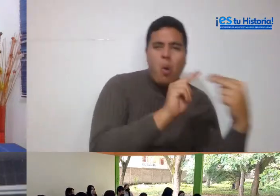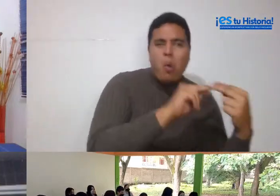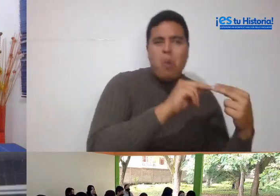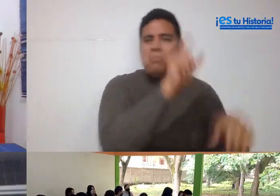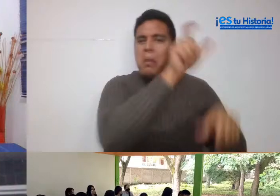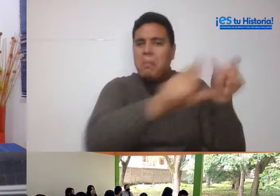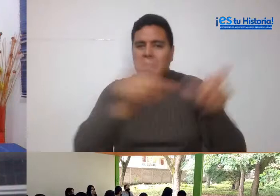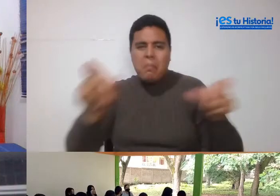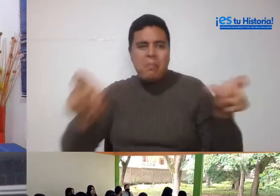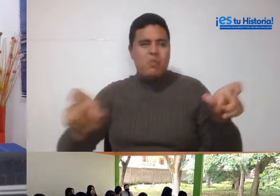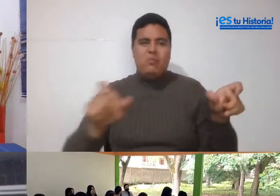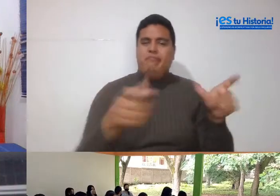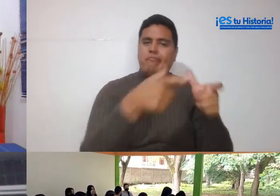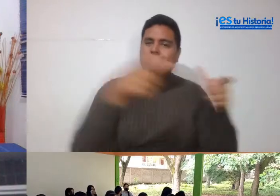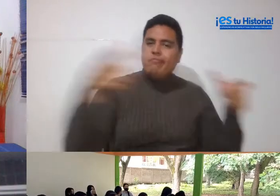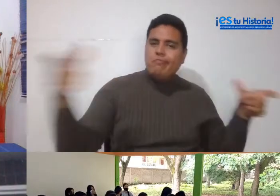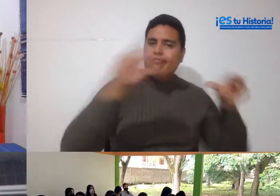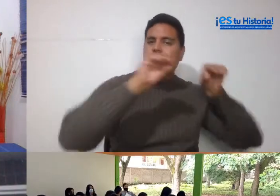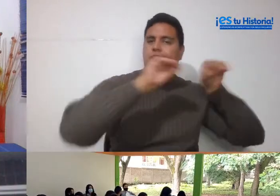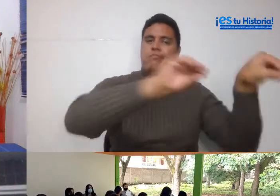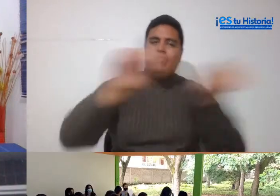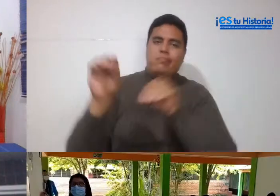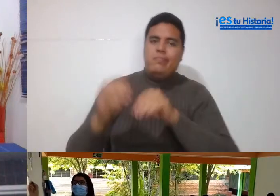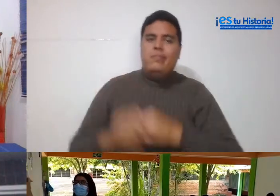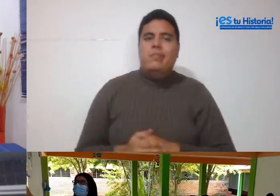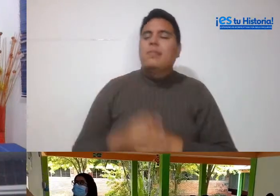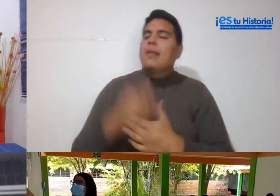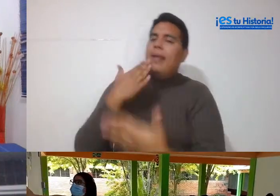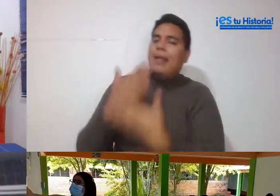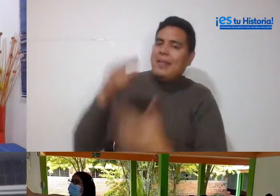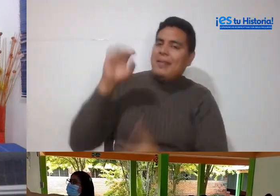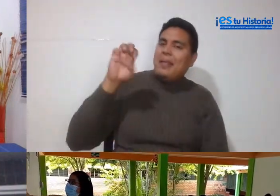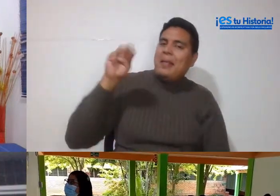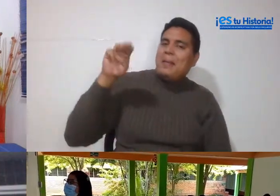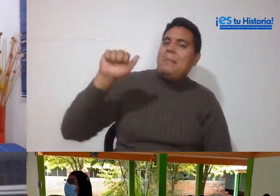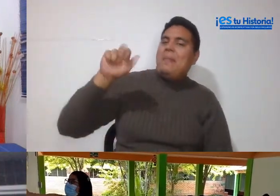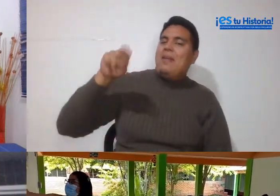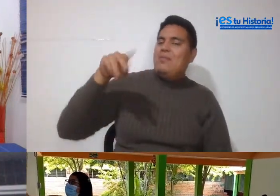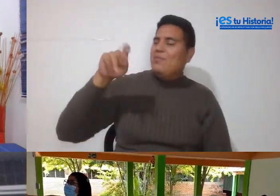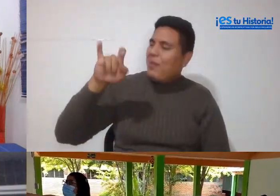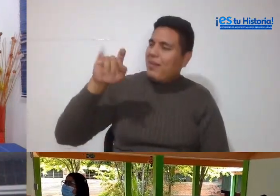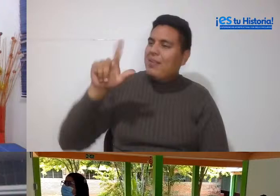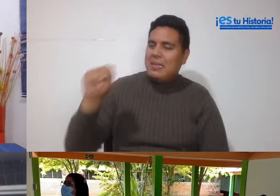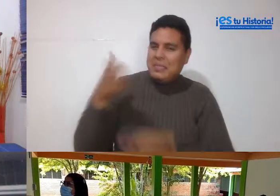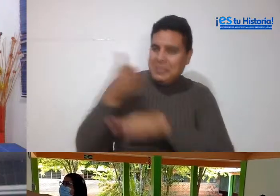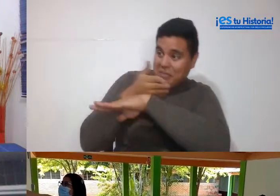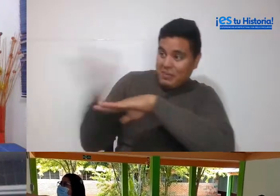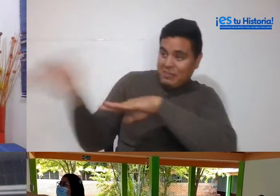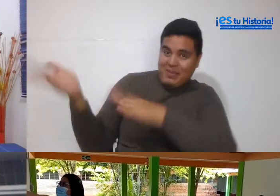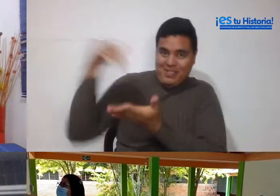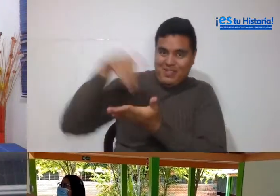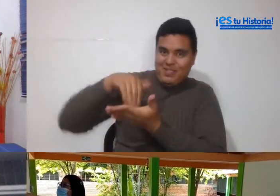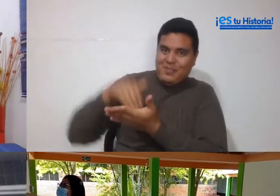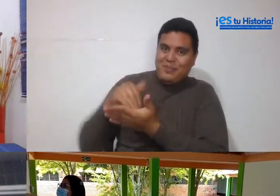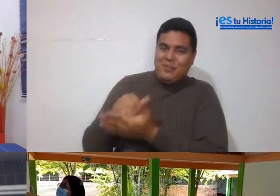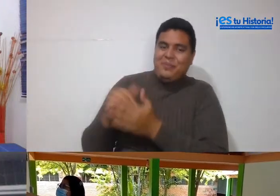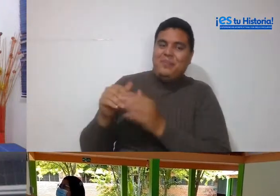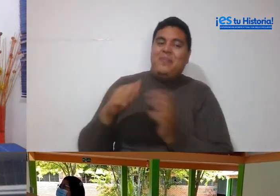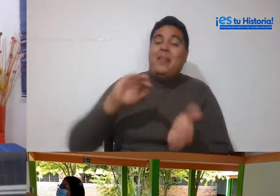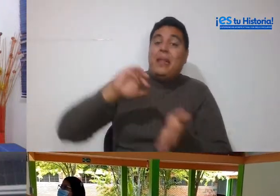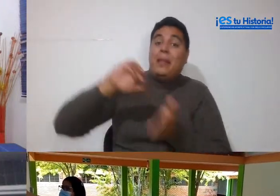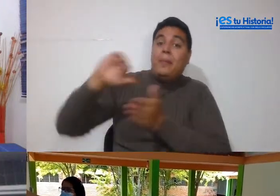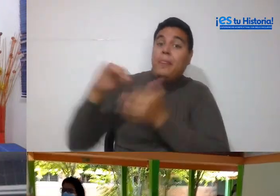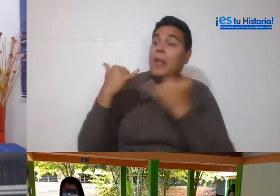más. Le doy paso entonces en ese momento. Gracias, Emmanuel. Ya volvemos contigo. A la señora Lorena Ortiz. Muy buenas noches, señora Lorena. Y